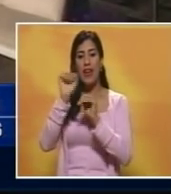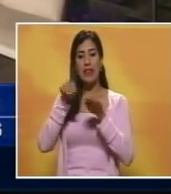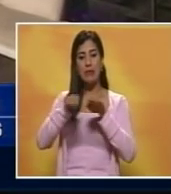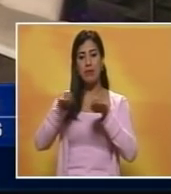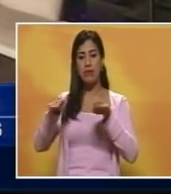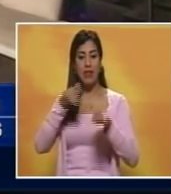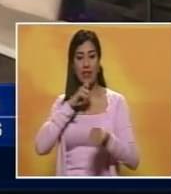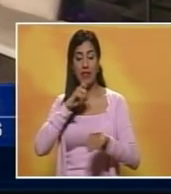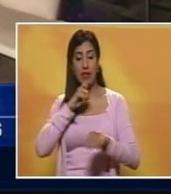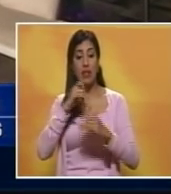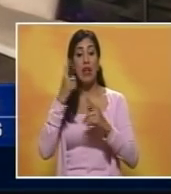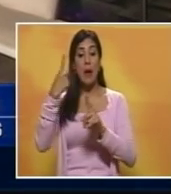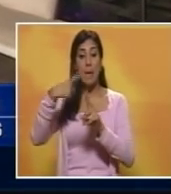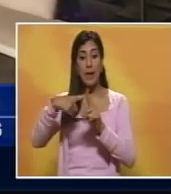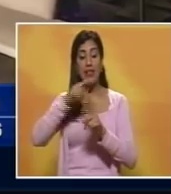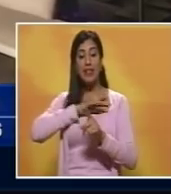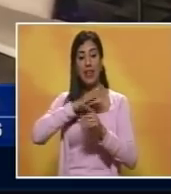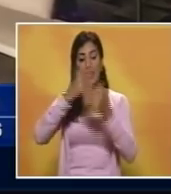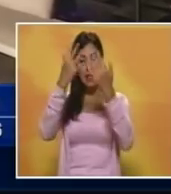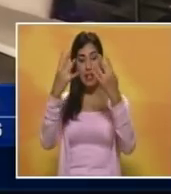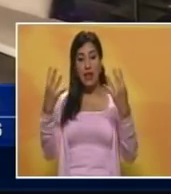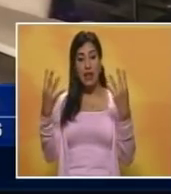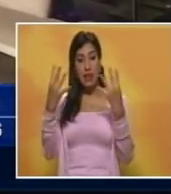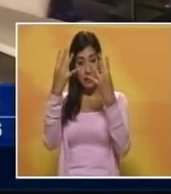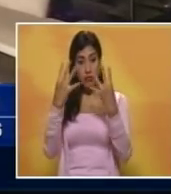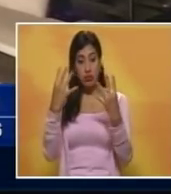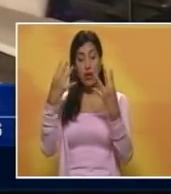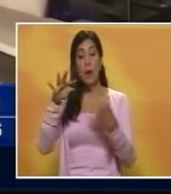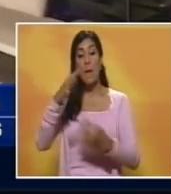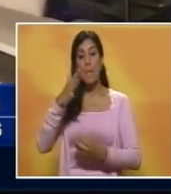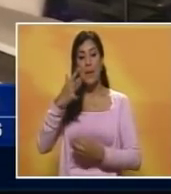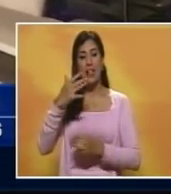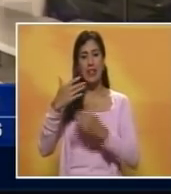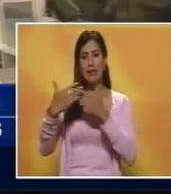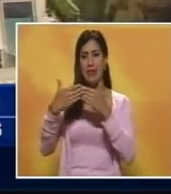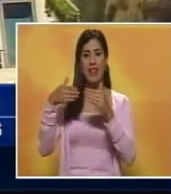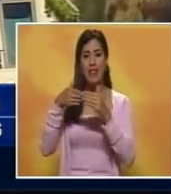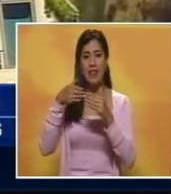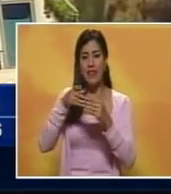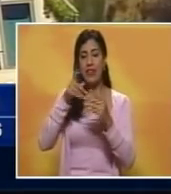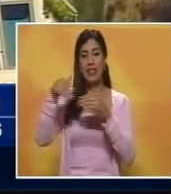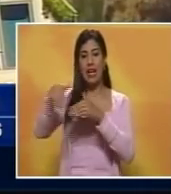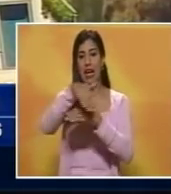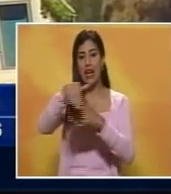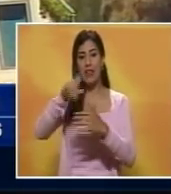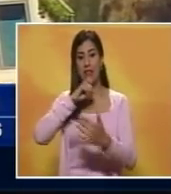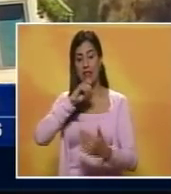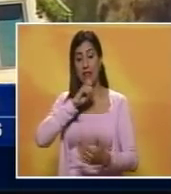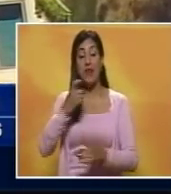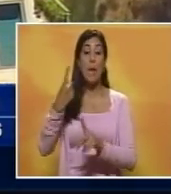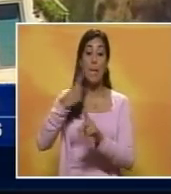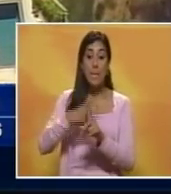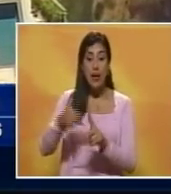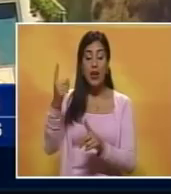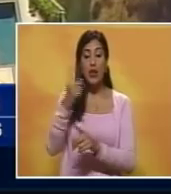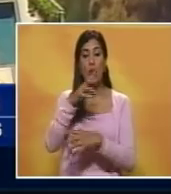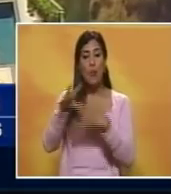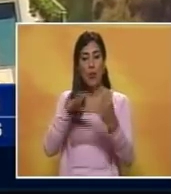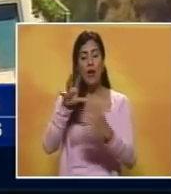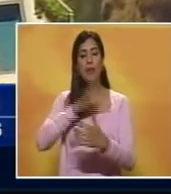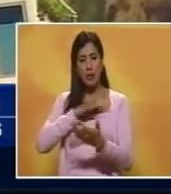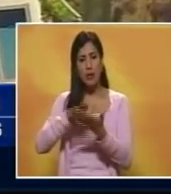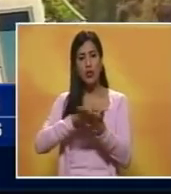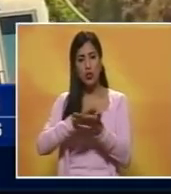vehículos. Además, instalaron una reja de seguridad que al parecer infringe sobre la vía pública. Sin embargo, ambos problemas